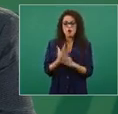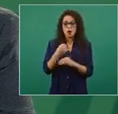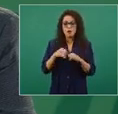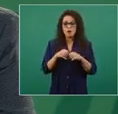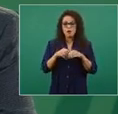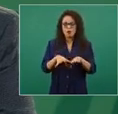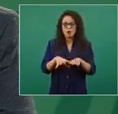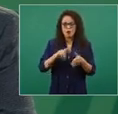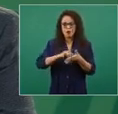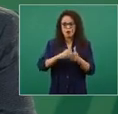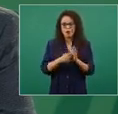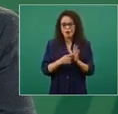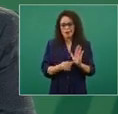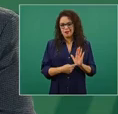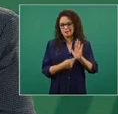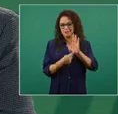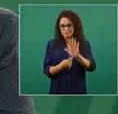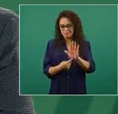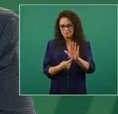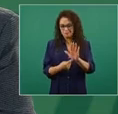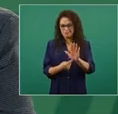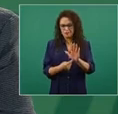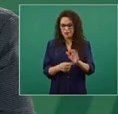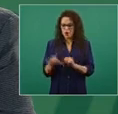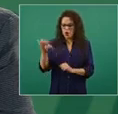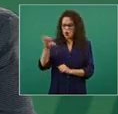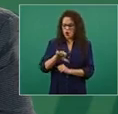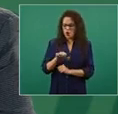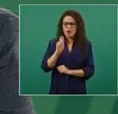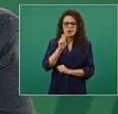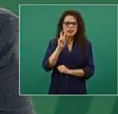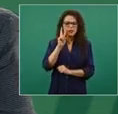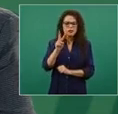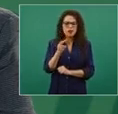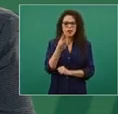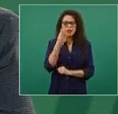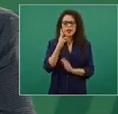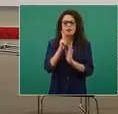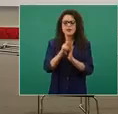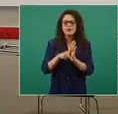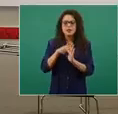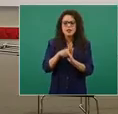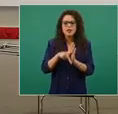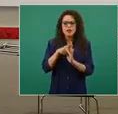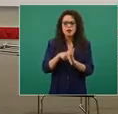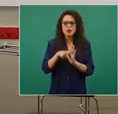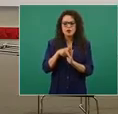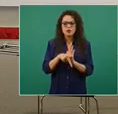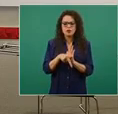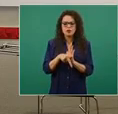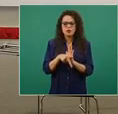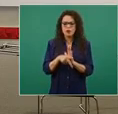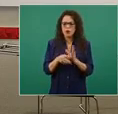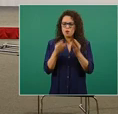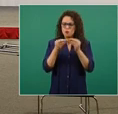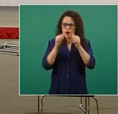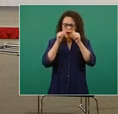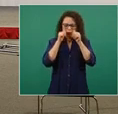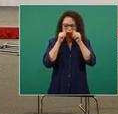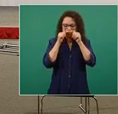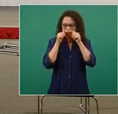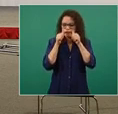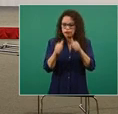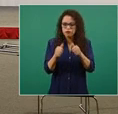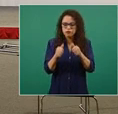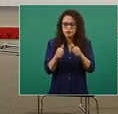esta conferencia. El día de hoy vamos a revisar 3 videos, vamos a verlos con mucha detención y sobre